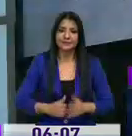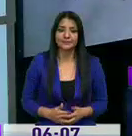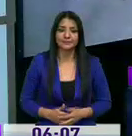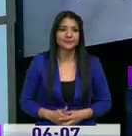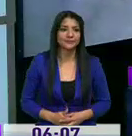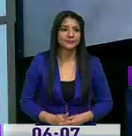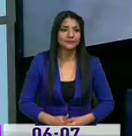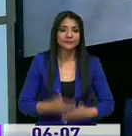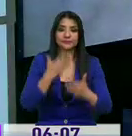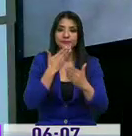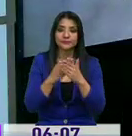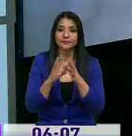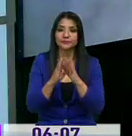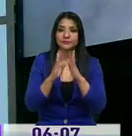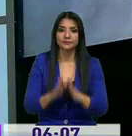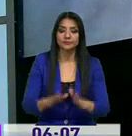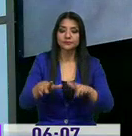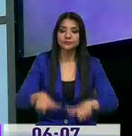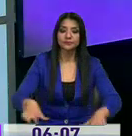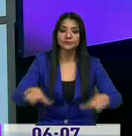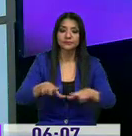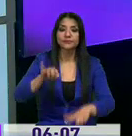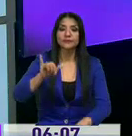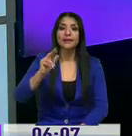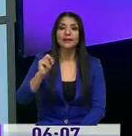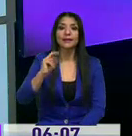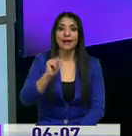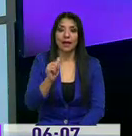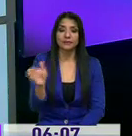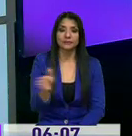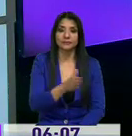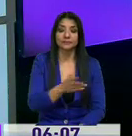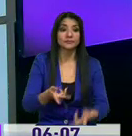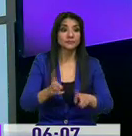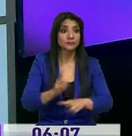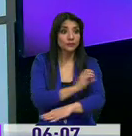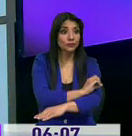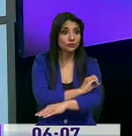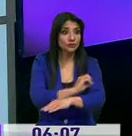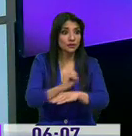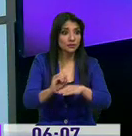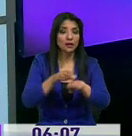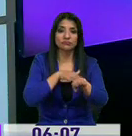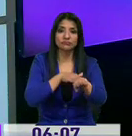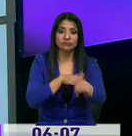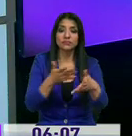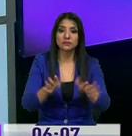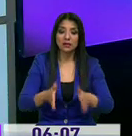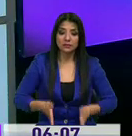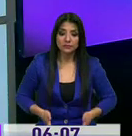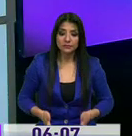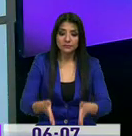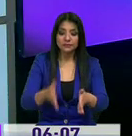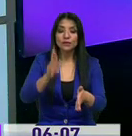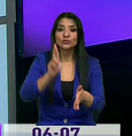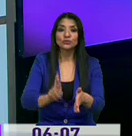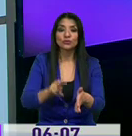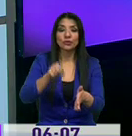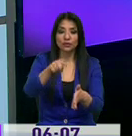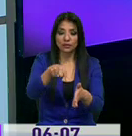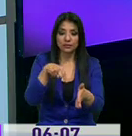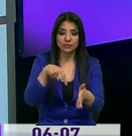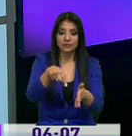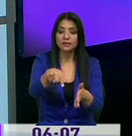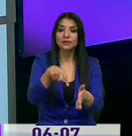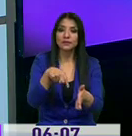gracias o frío intimida en el sector del inka donde se congestión es de américa su president al que va de esta ruta de sur a norte en pantalla puede